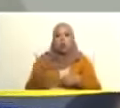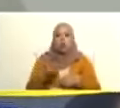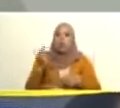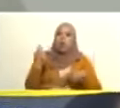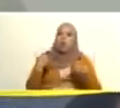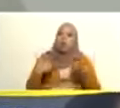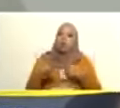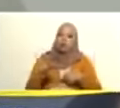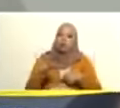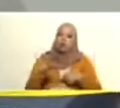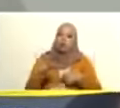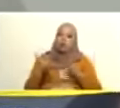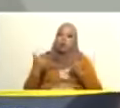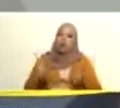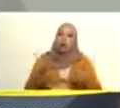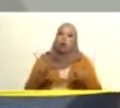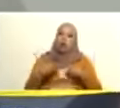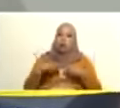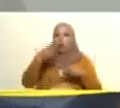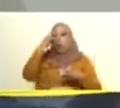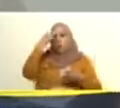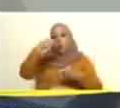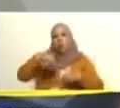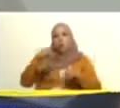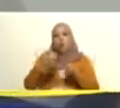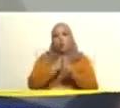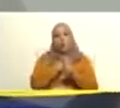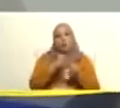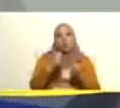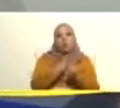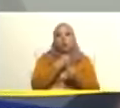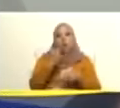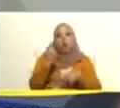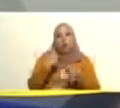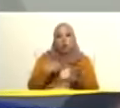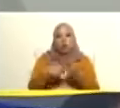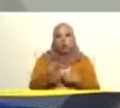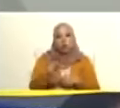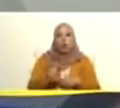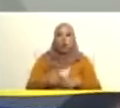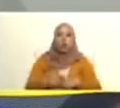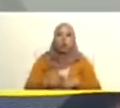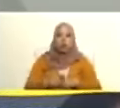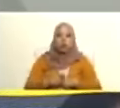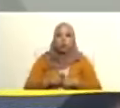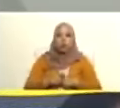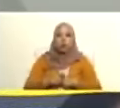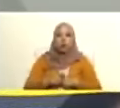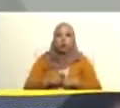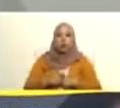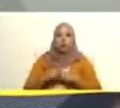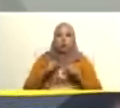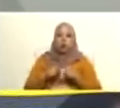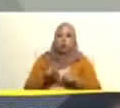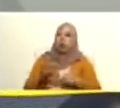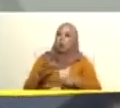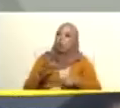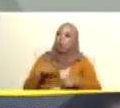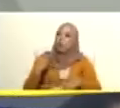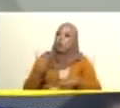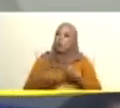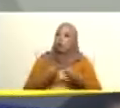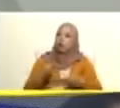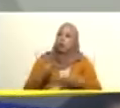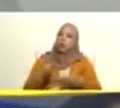comerciales estamos absolutamente de acuerdo en la lucha contra el contrabando. Y en esa sintonía nos hemos puesto